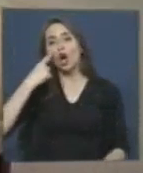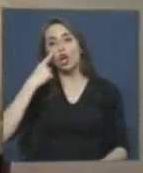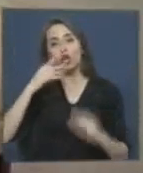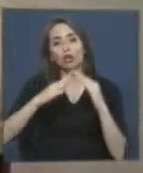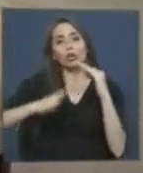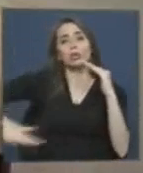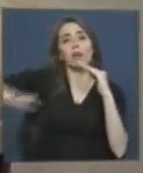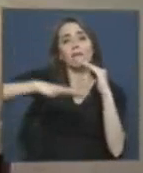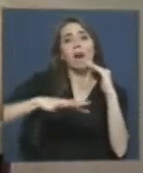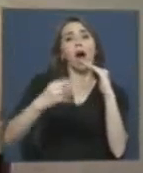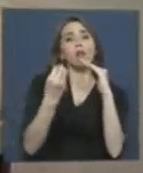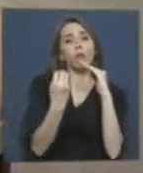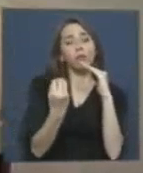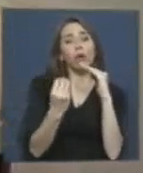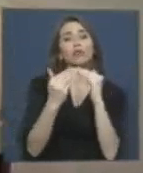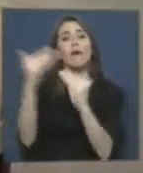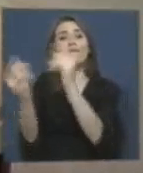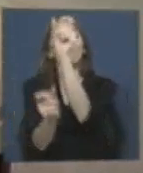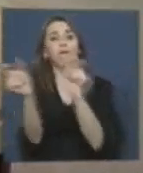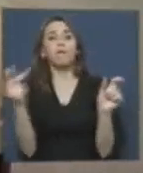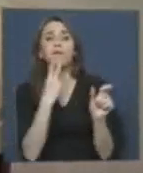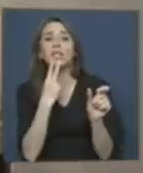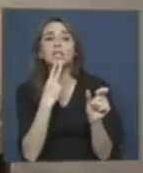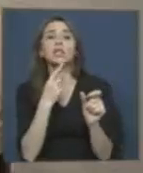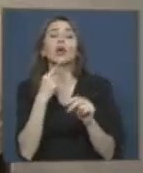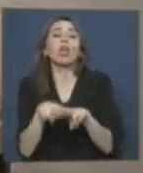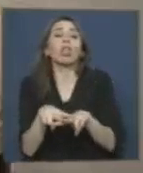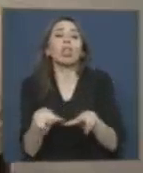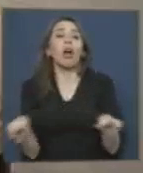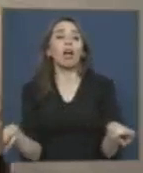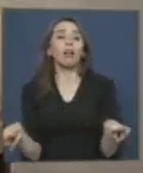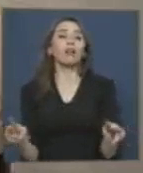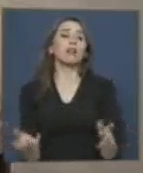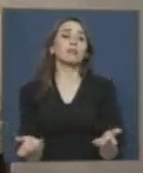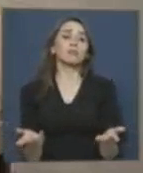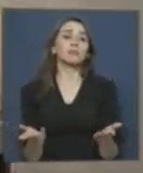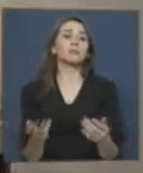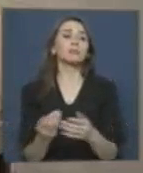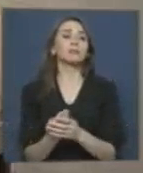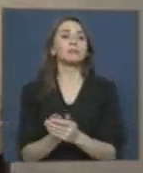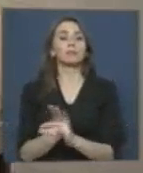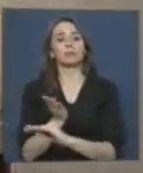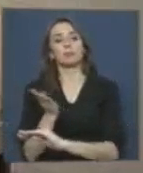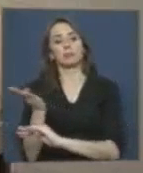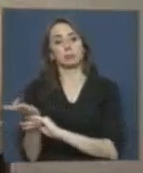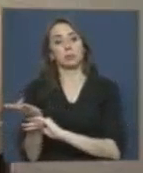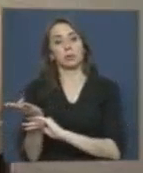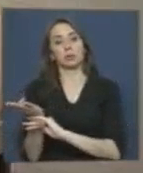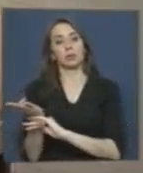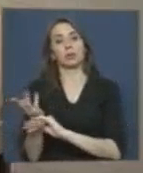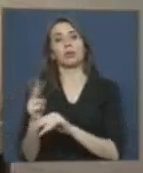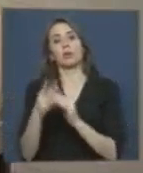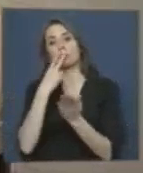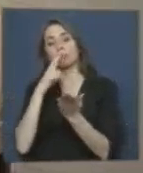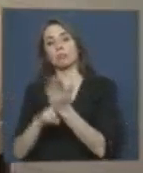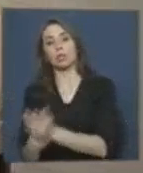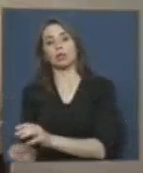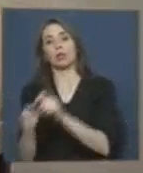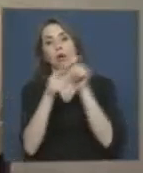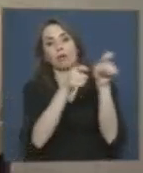buen barrio y todos los vecinos lo que quieren es vivir en tranquilidad por lo tanto solicitó se realicen los oficios